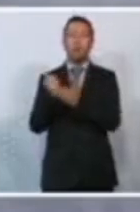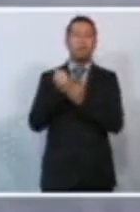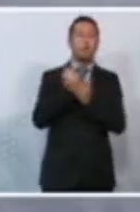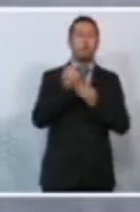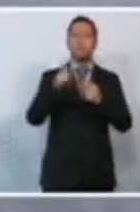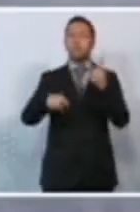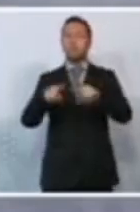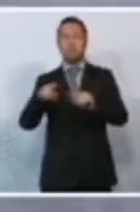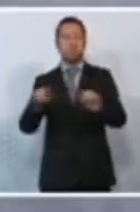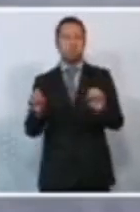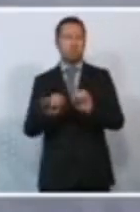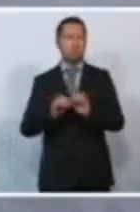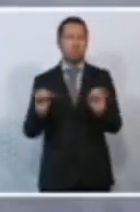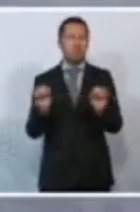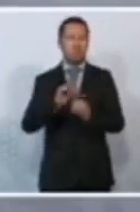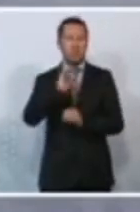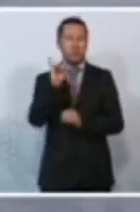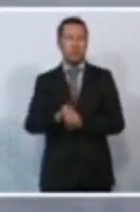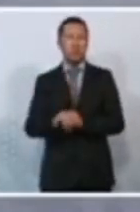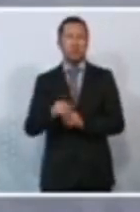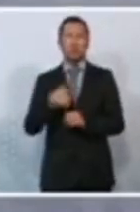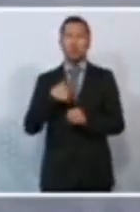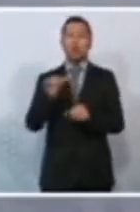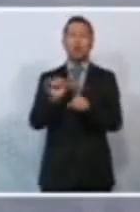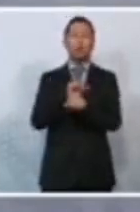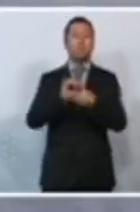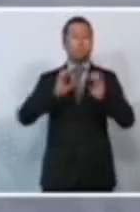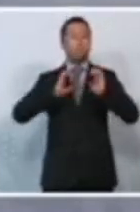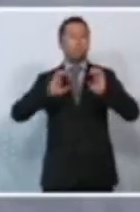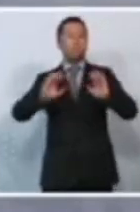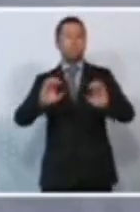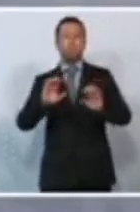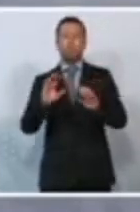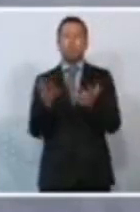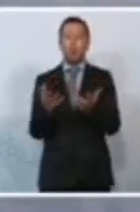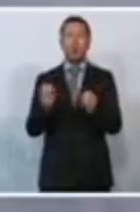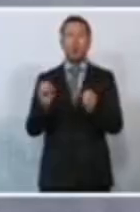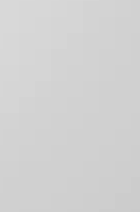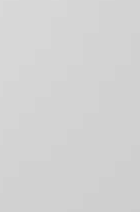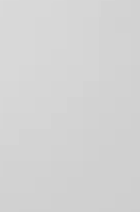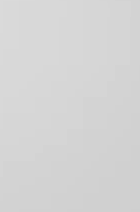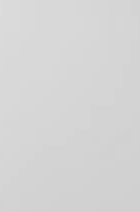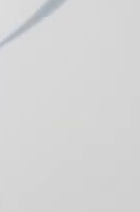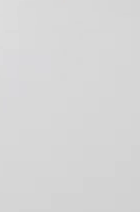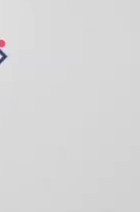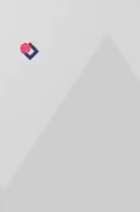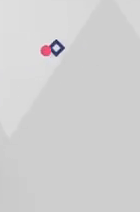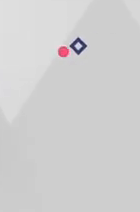hecho durante esta campaña, sin manejar autos blindados ni guaruras, porque no le debo a nadie.